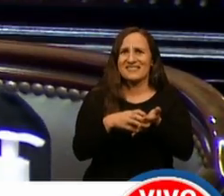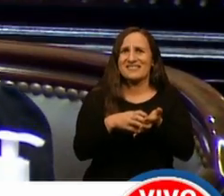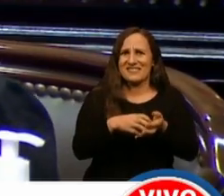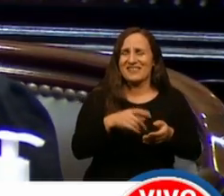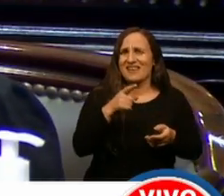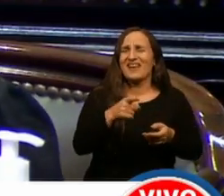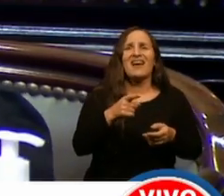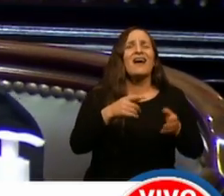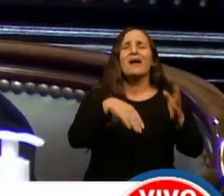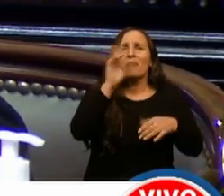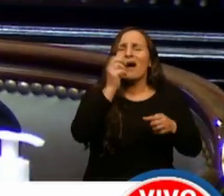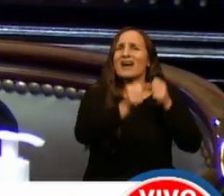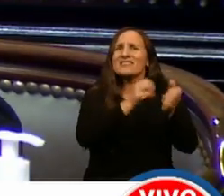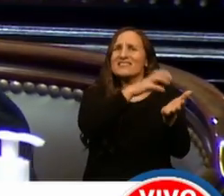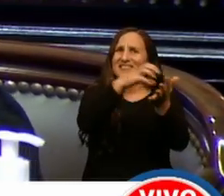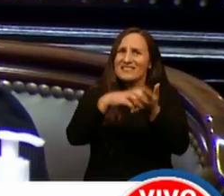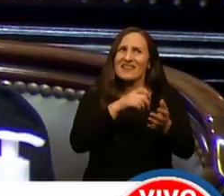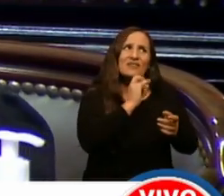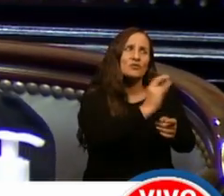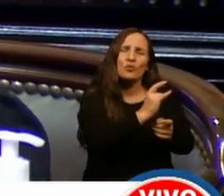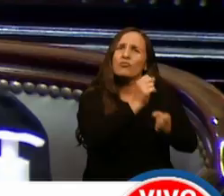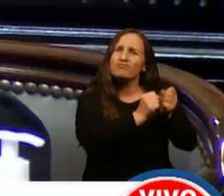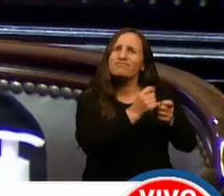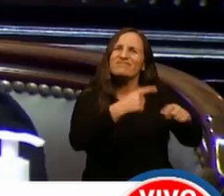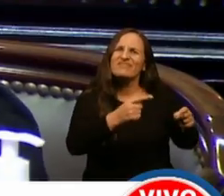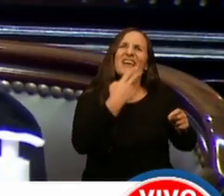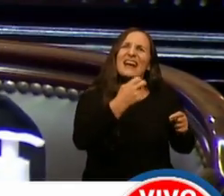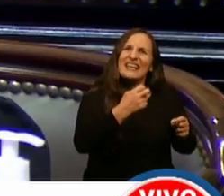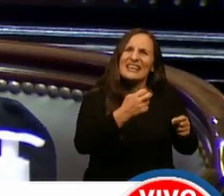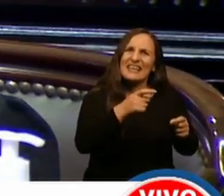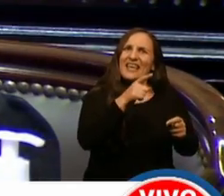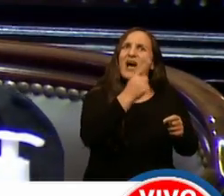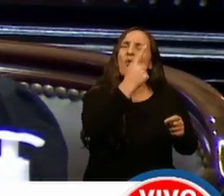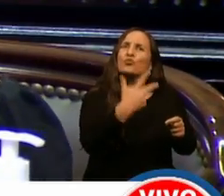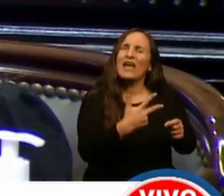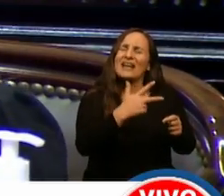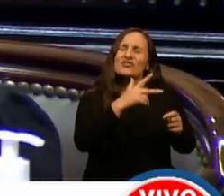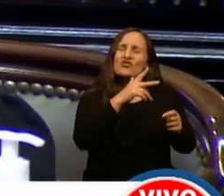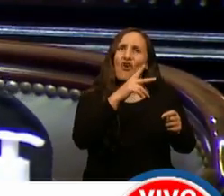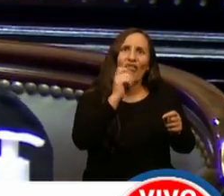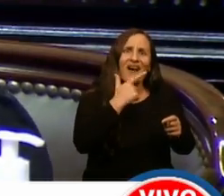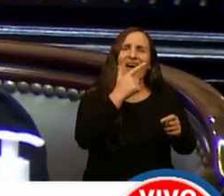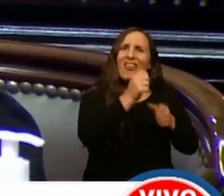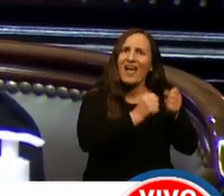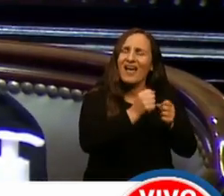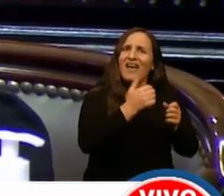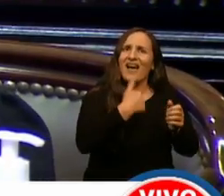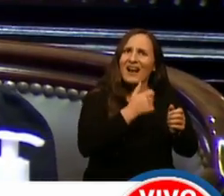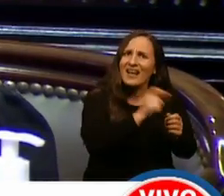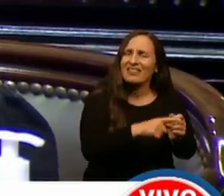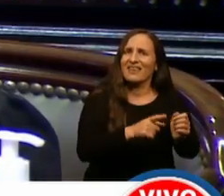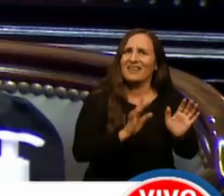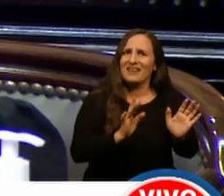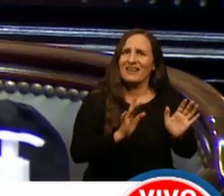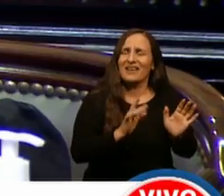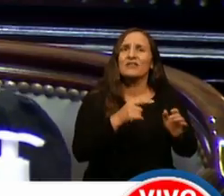es decir la generación energética que consume un tercio del gas de nuestro país y esto va a significar que encareciendo los costos de generación